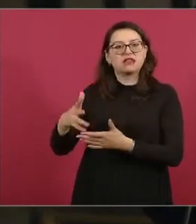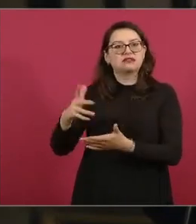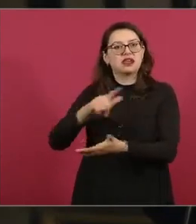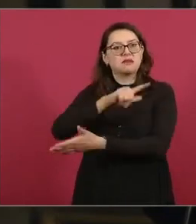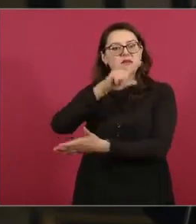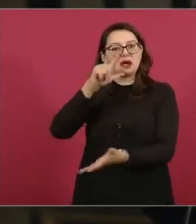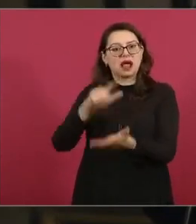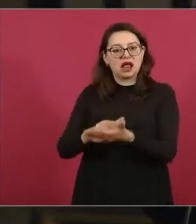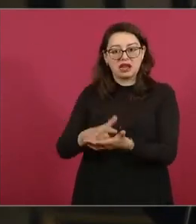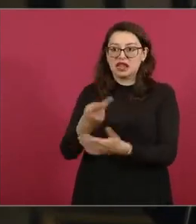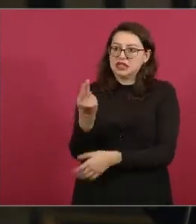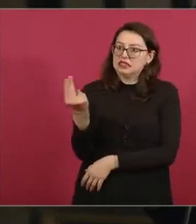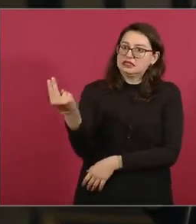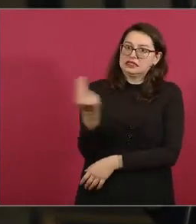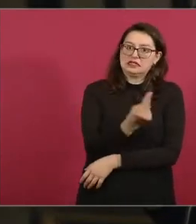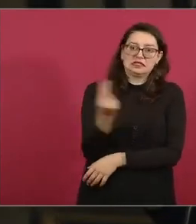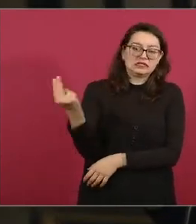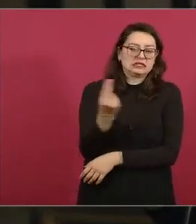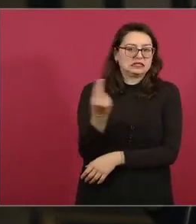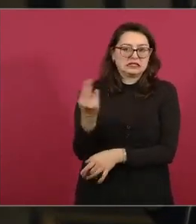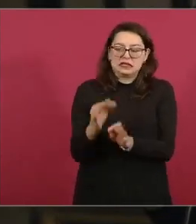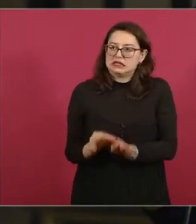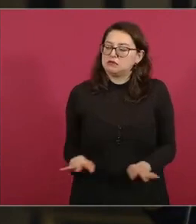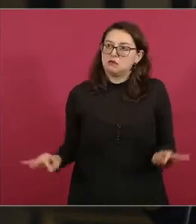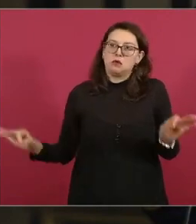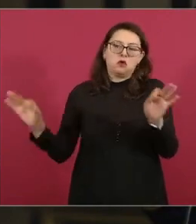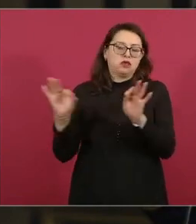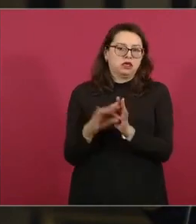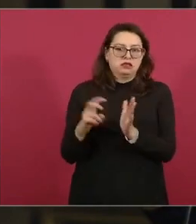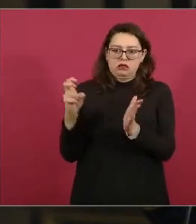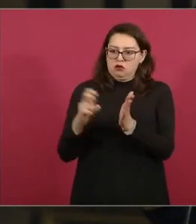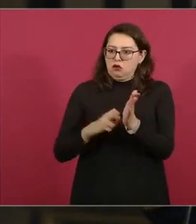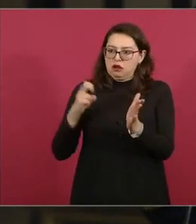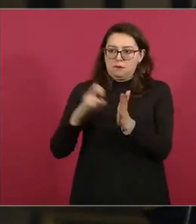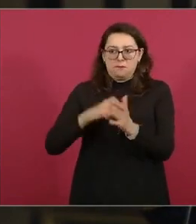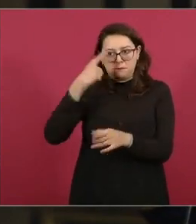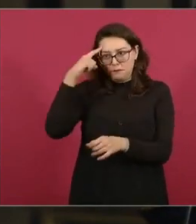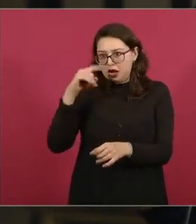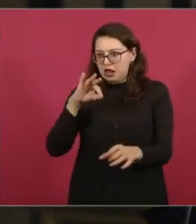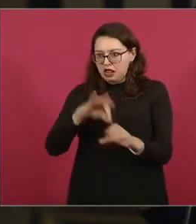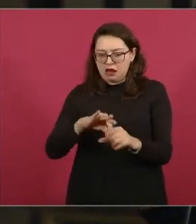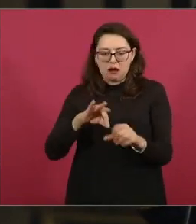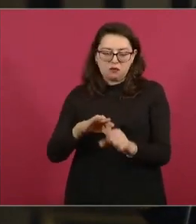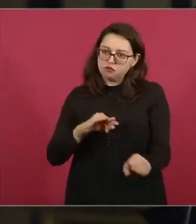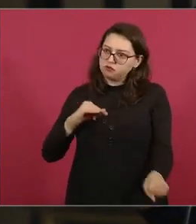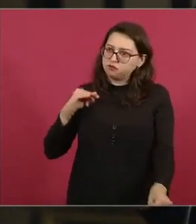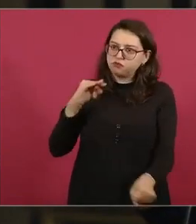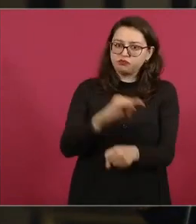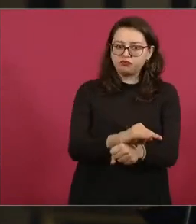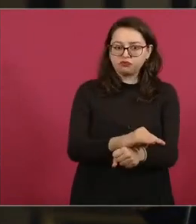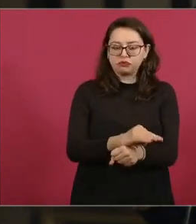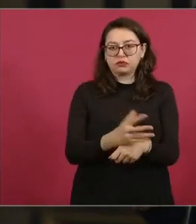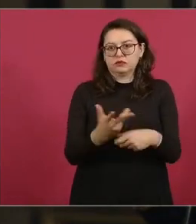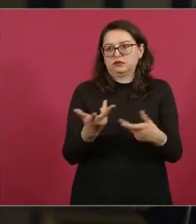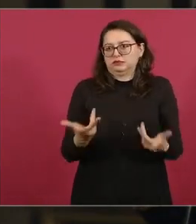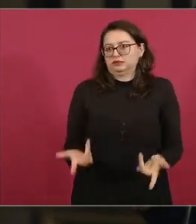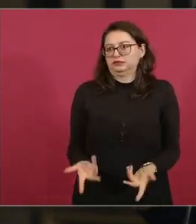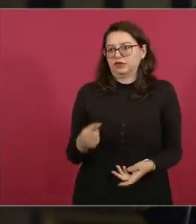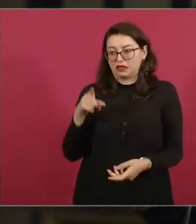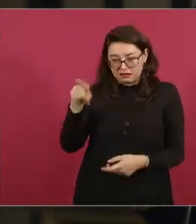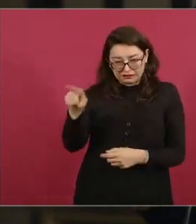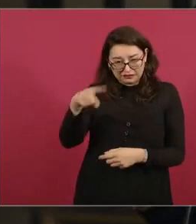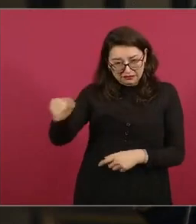que se considere ya un asunto de seguridad nacional. Entonces, preguntarle su opinión, presidente, porque esto pues nos afectaría no solo en